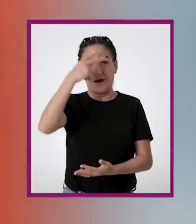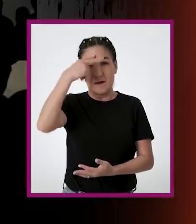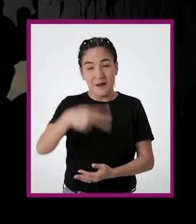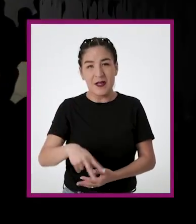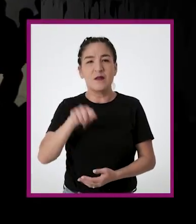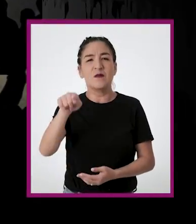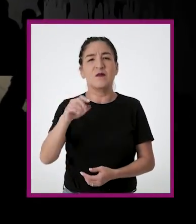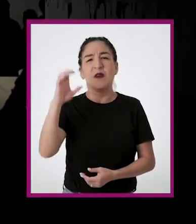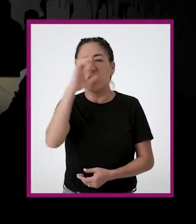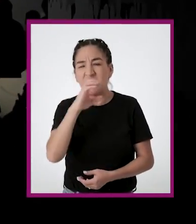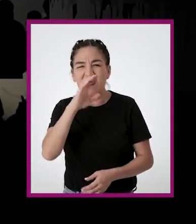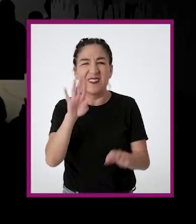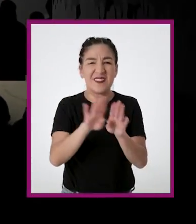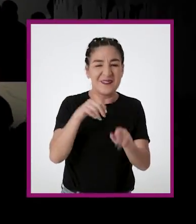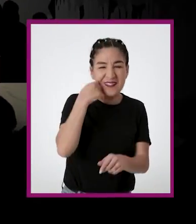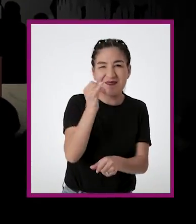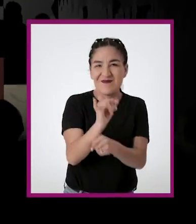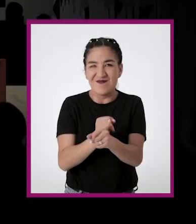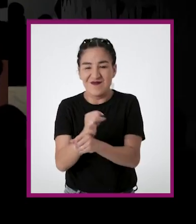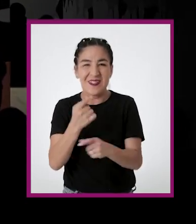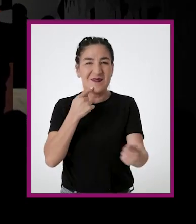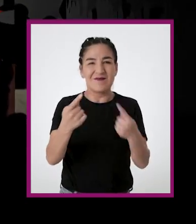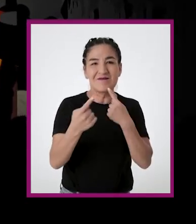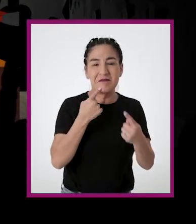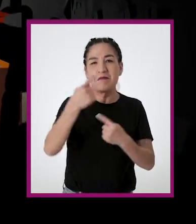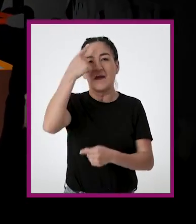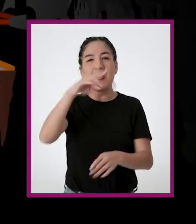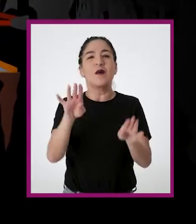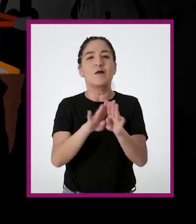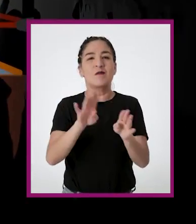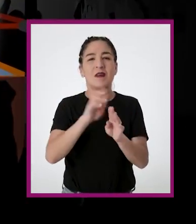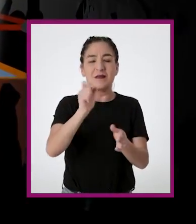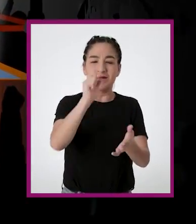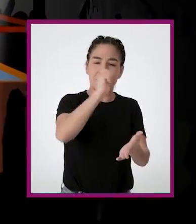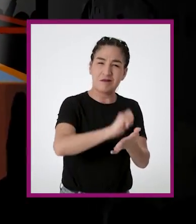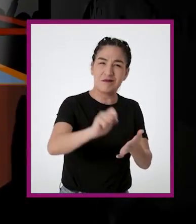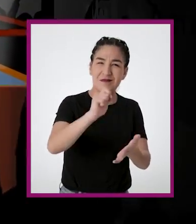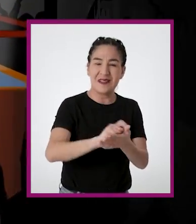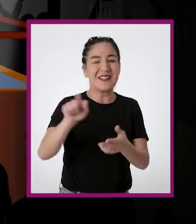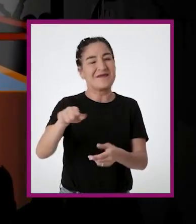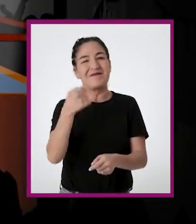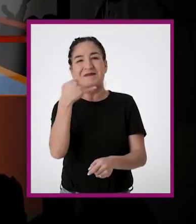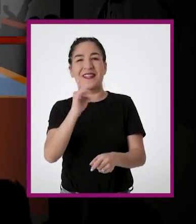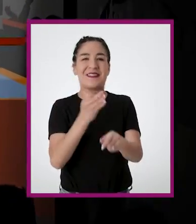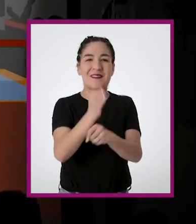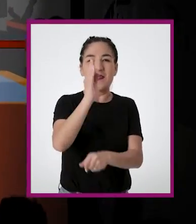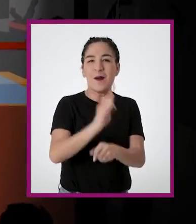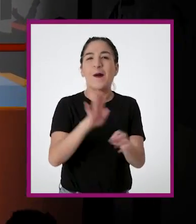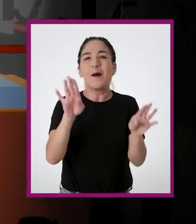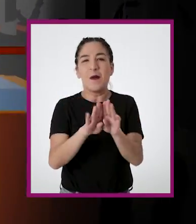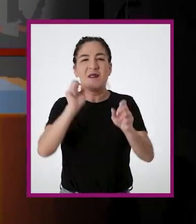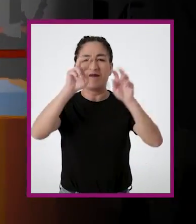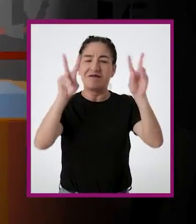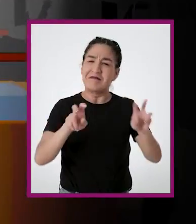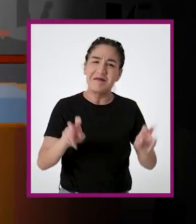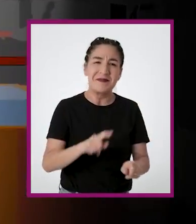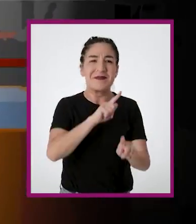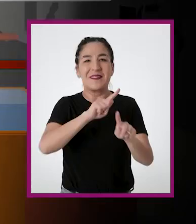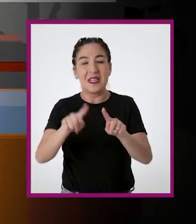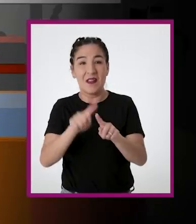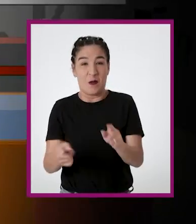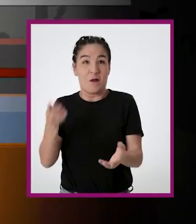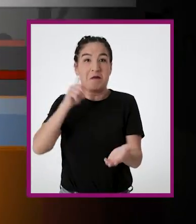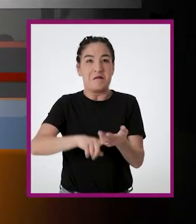Nacido en la Ciudad de México, su curiosidad y perspectiva crítica lo llevaron a retratar con tintes de ironía una diversidad